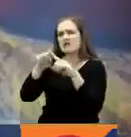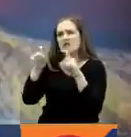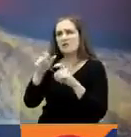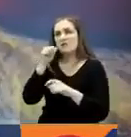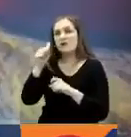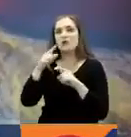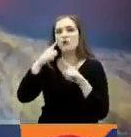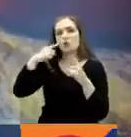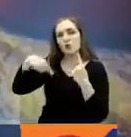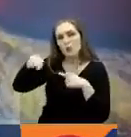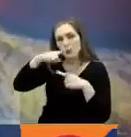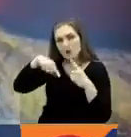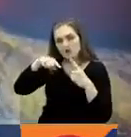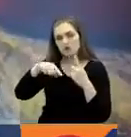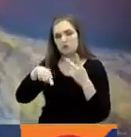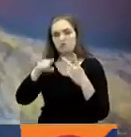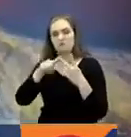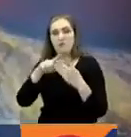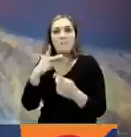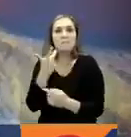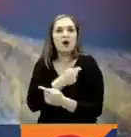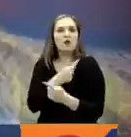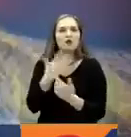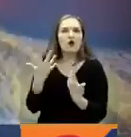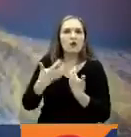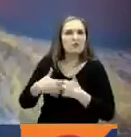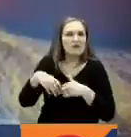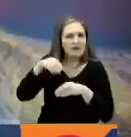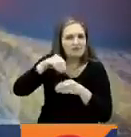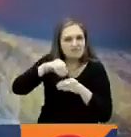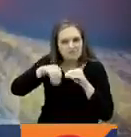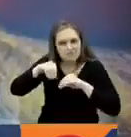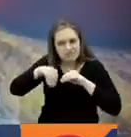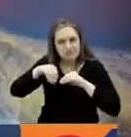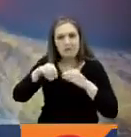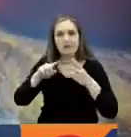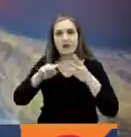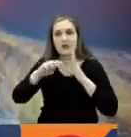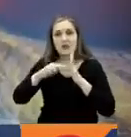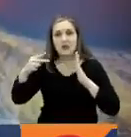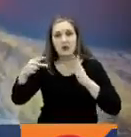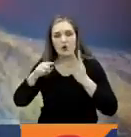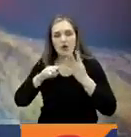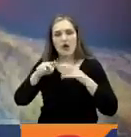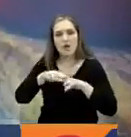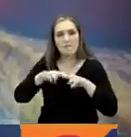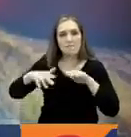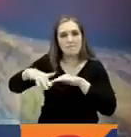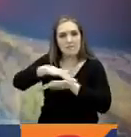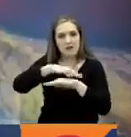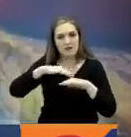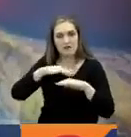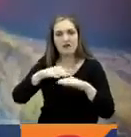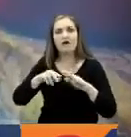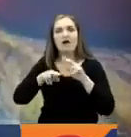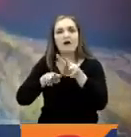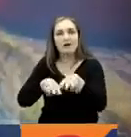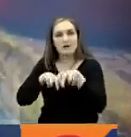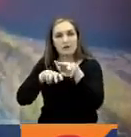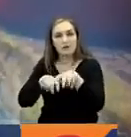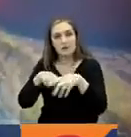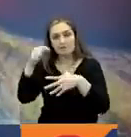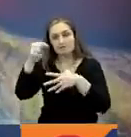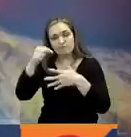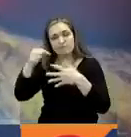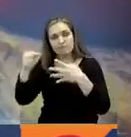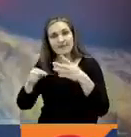el turismo, la producción de vacunas contra el COVID, también la tecnología, el medio ambiente e incluso la agricultura. Son temas